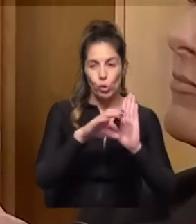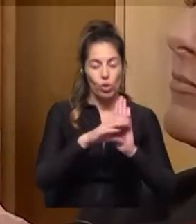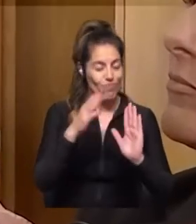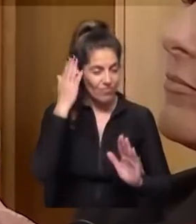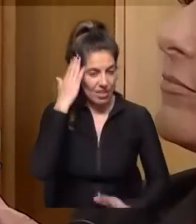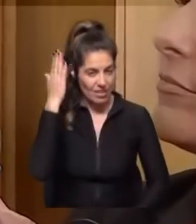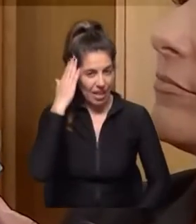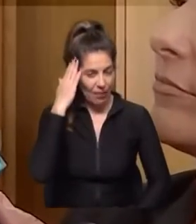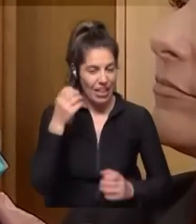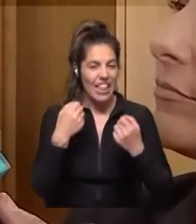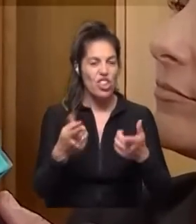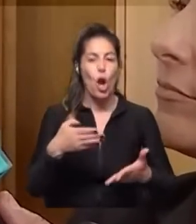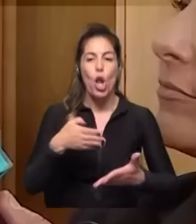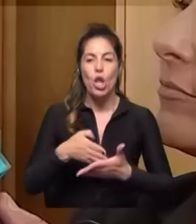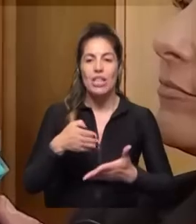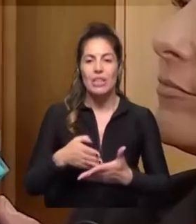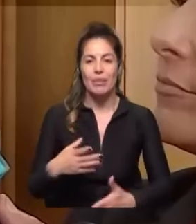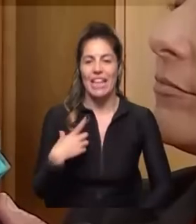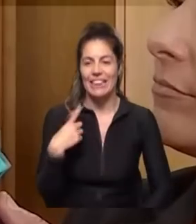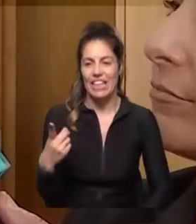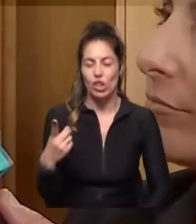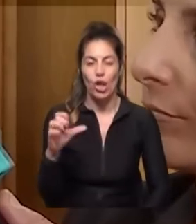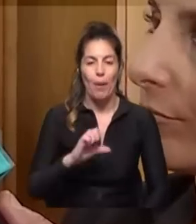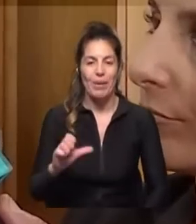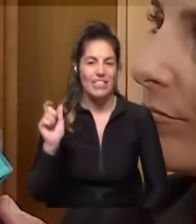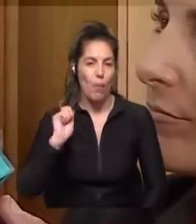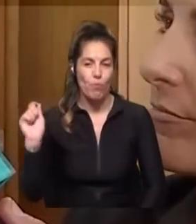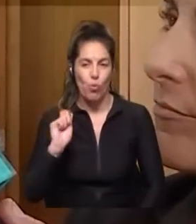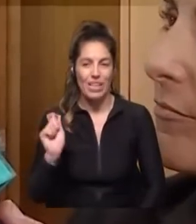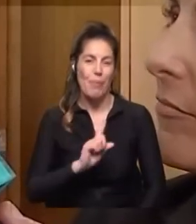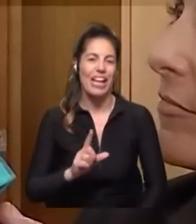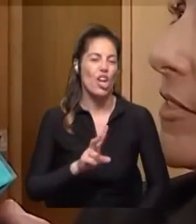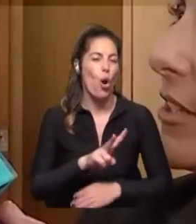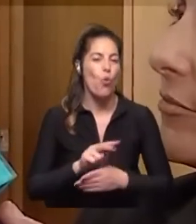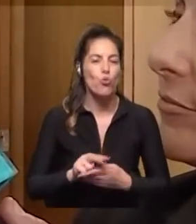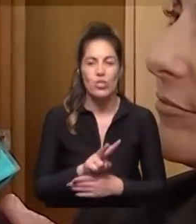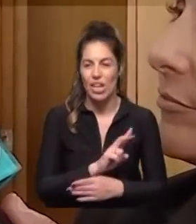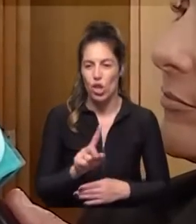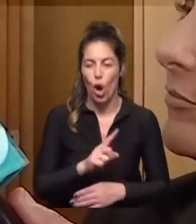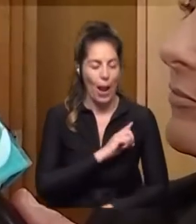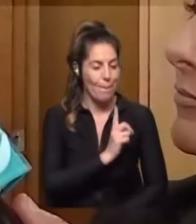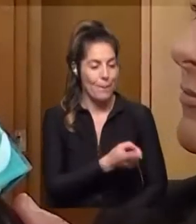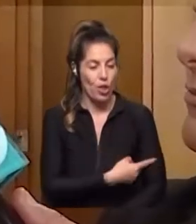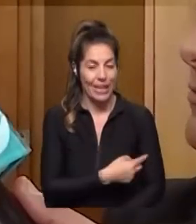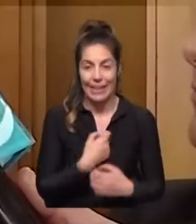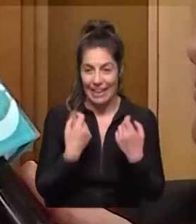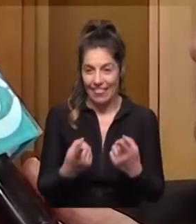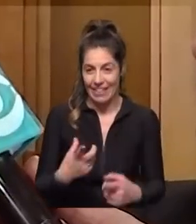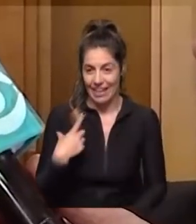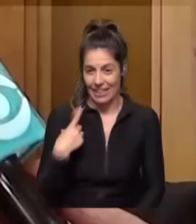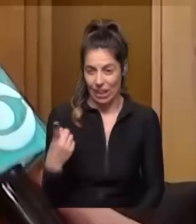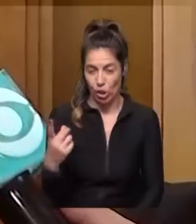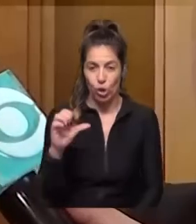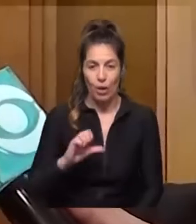le puso límites por ejemplo los directores de las empresas públicas para que no usen el poder que le puede dar ser director